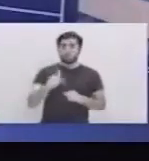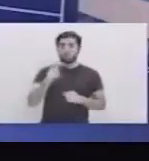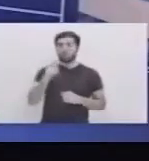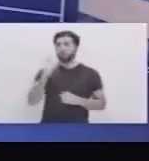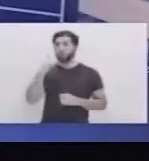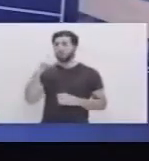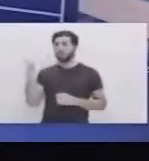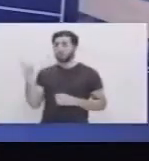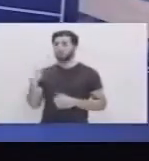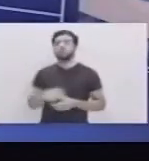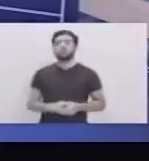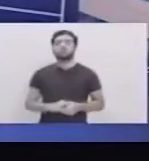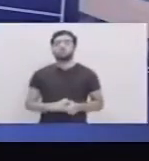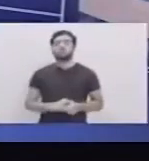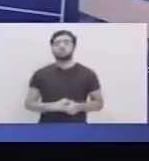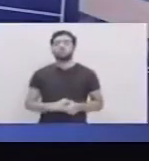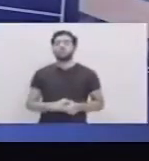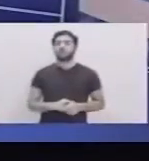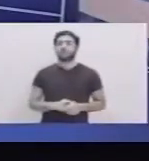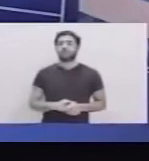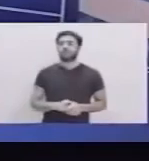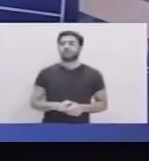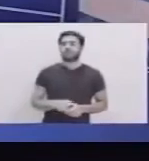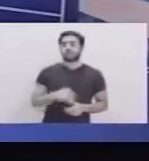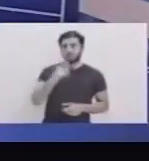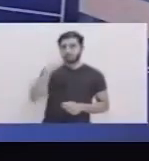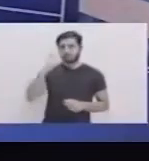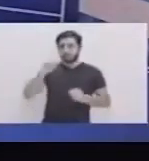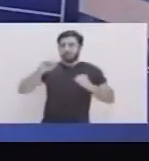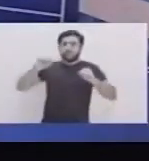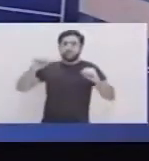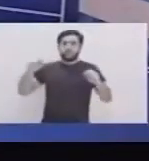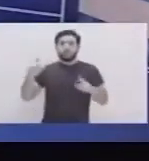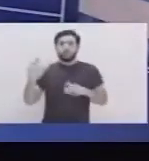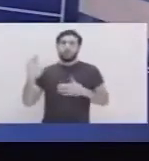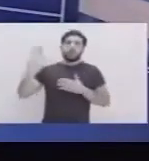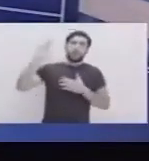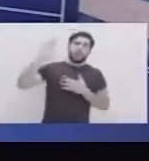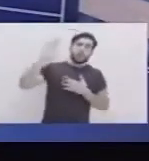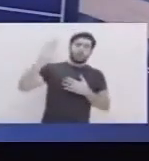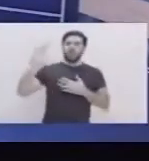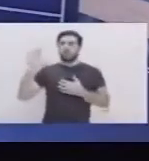Luego que entré en calor, paso a lo que son mis estiramientos. Entonces, laterales.